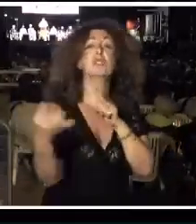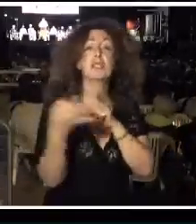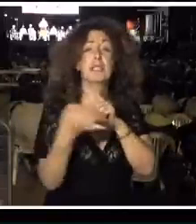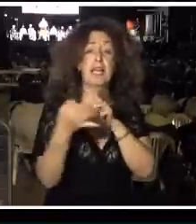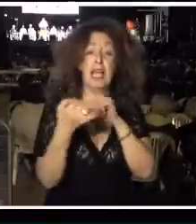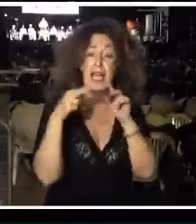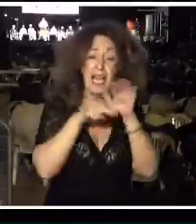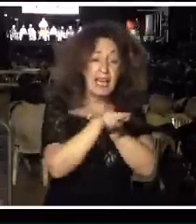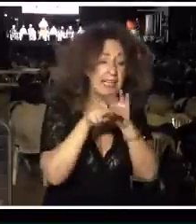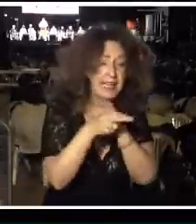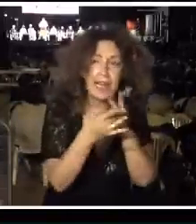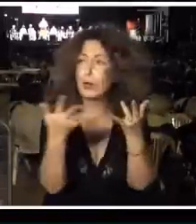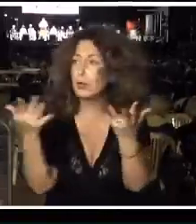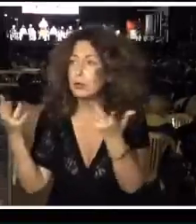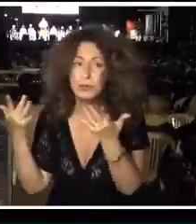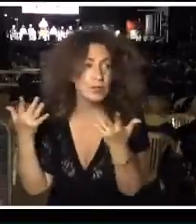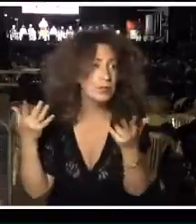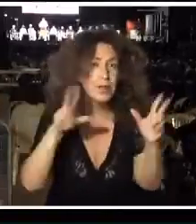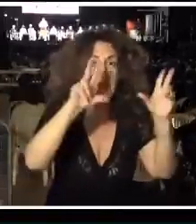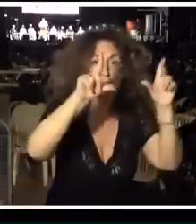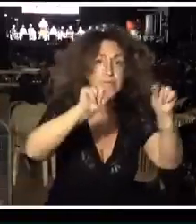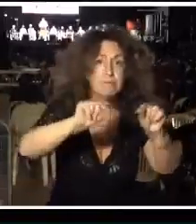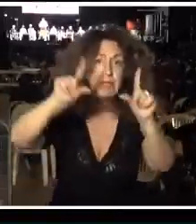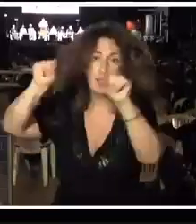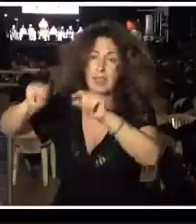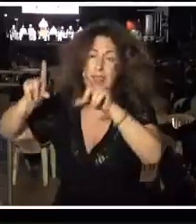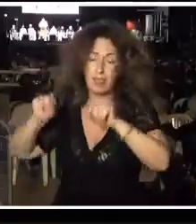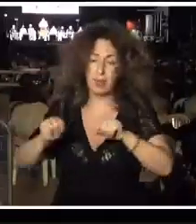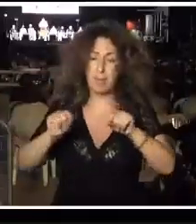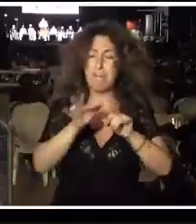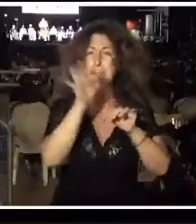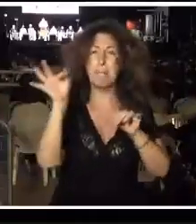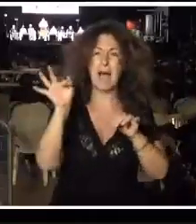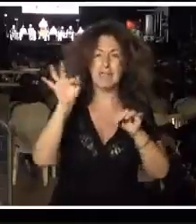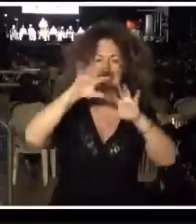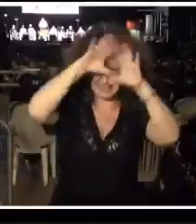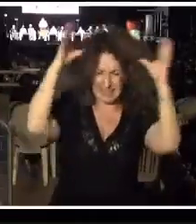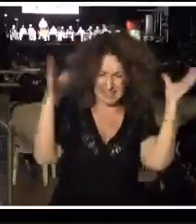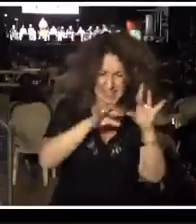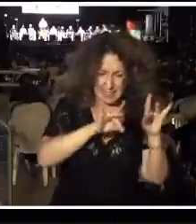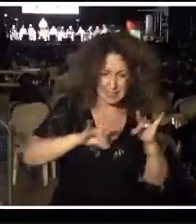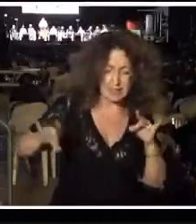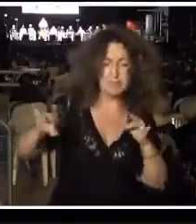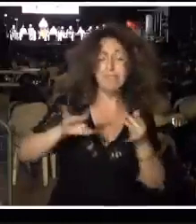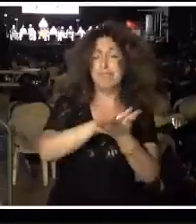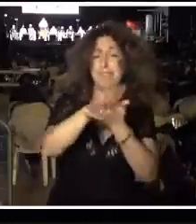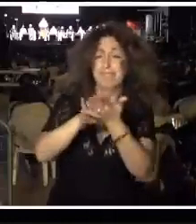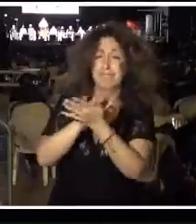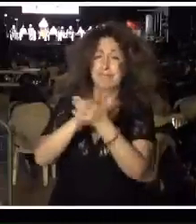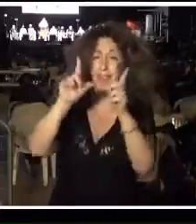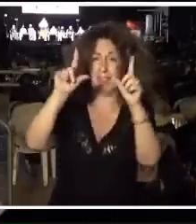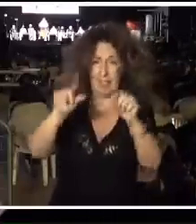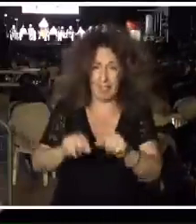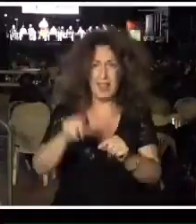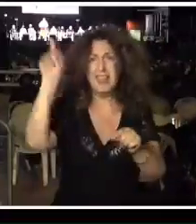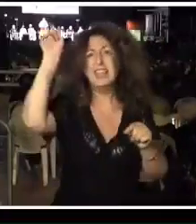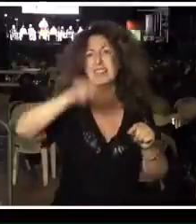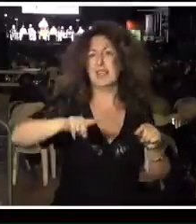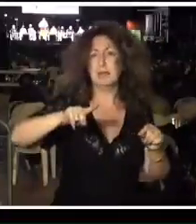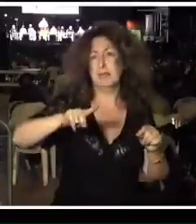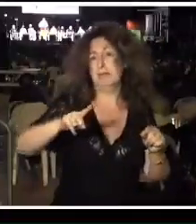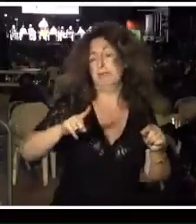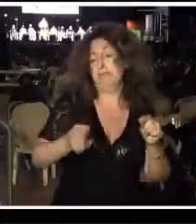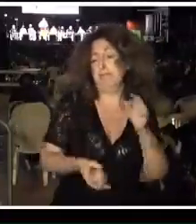de recursos finitos, la degradación y contaminación de los ecosistemas y el incremento de